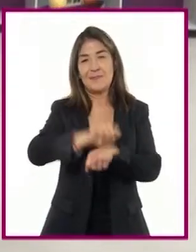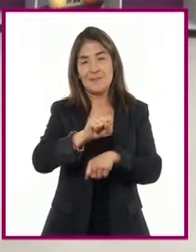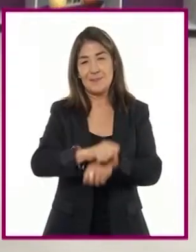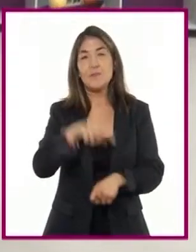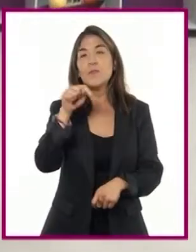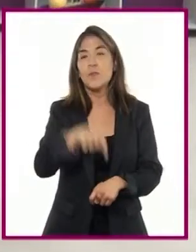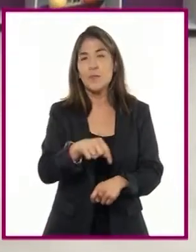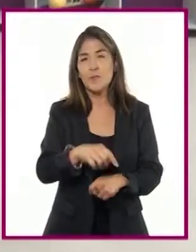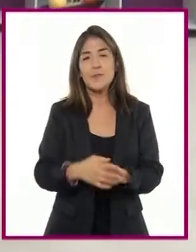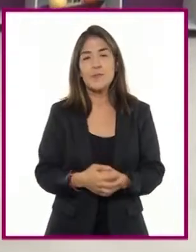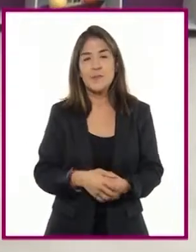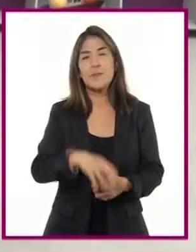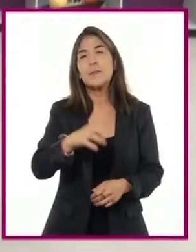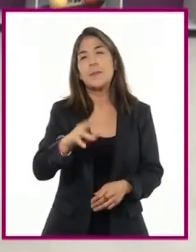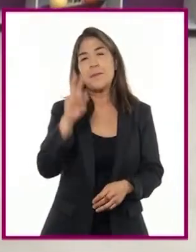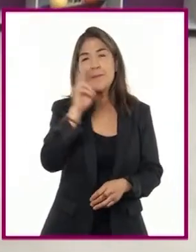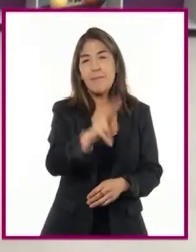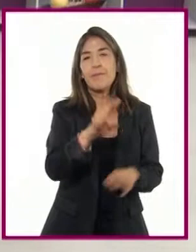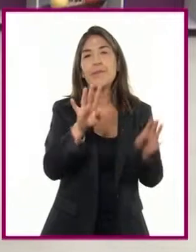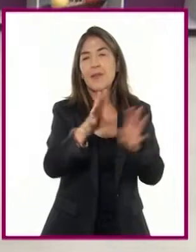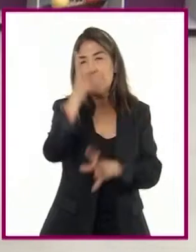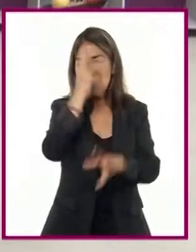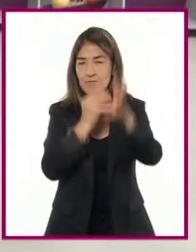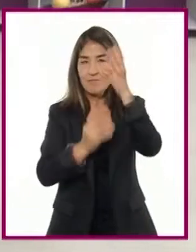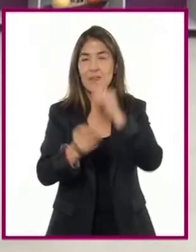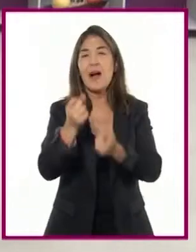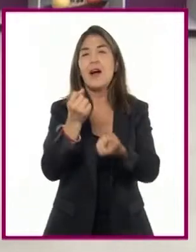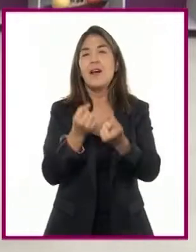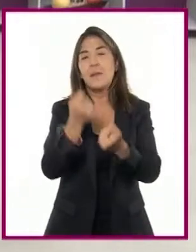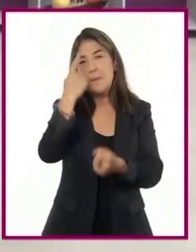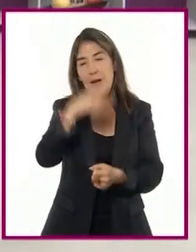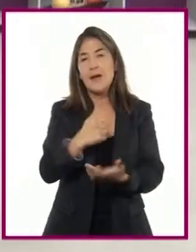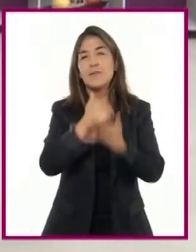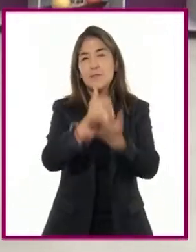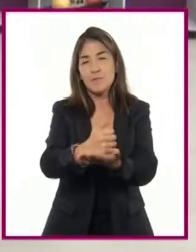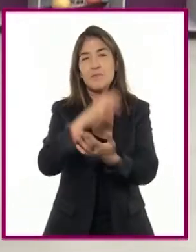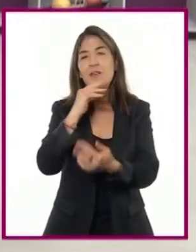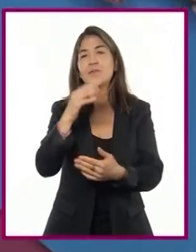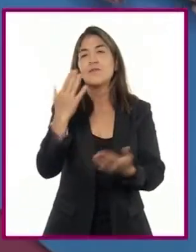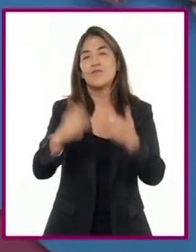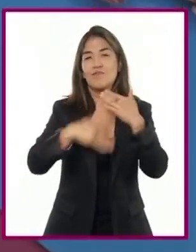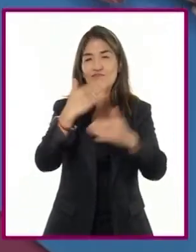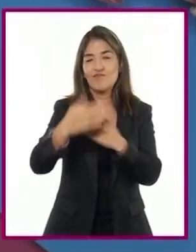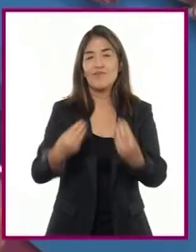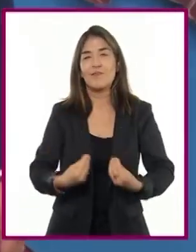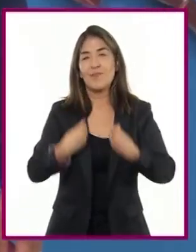esta ocasión retomaremos algunos aprendizajes que ayudarán para mejorar nuestra vida cotidiana.